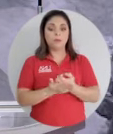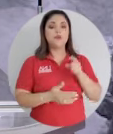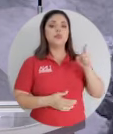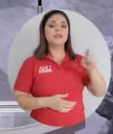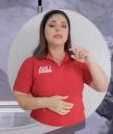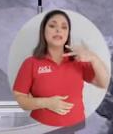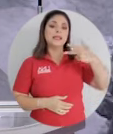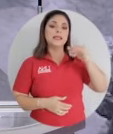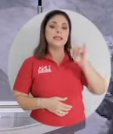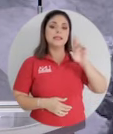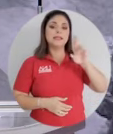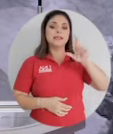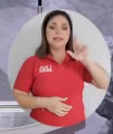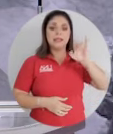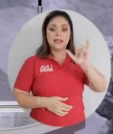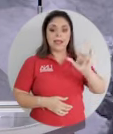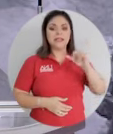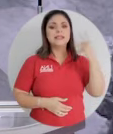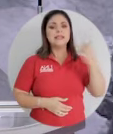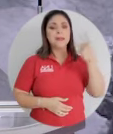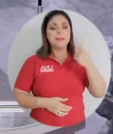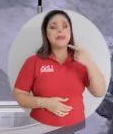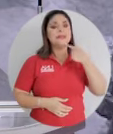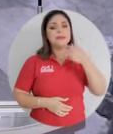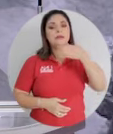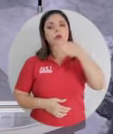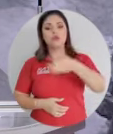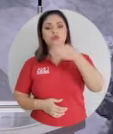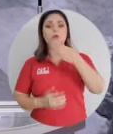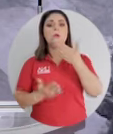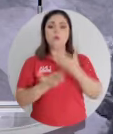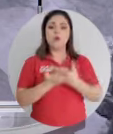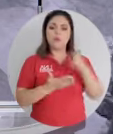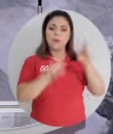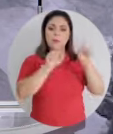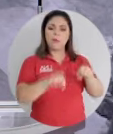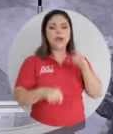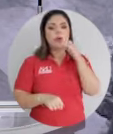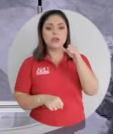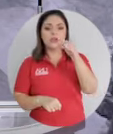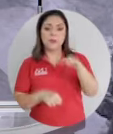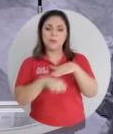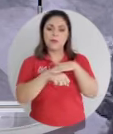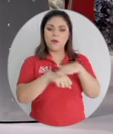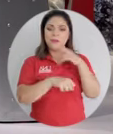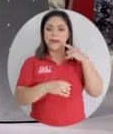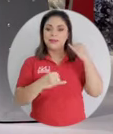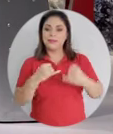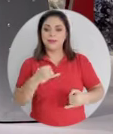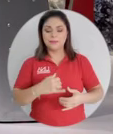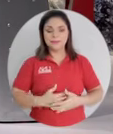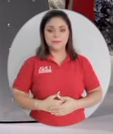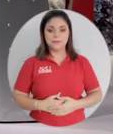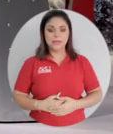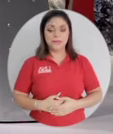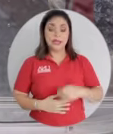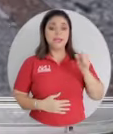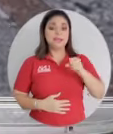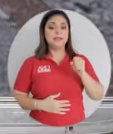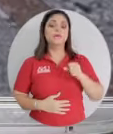Shirley, siempre nos comparte muy buenos consejos en este sentido y quisiera retomarlos ahora para cerrar este bloque. Sí, bueno, ¿qué les puedo